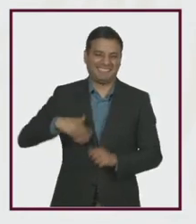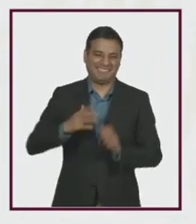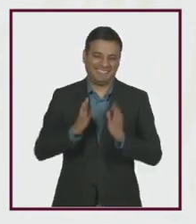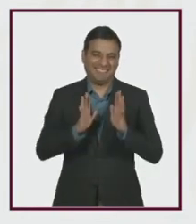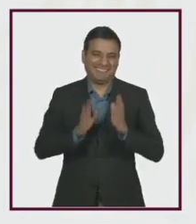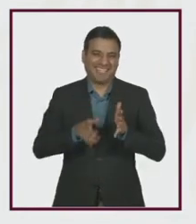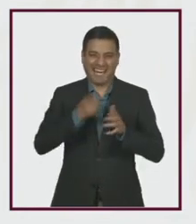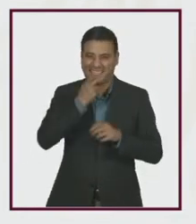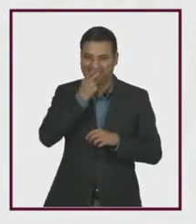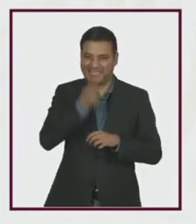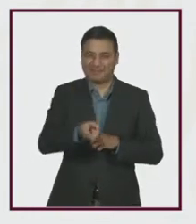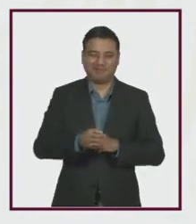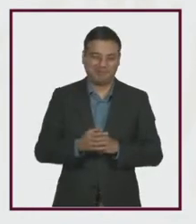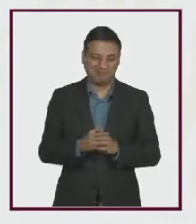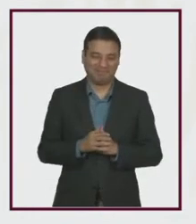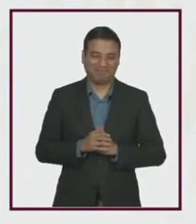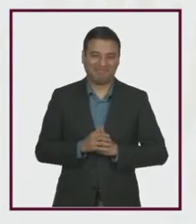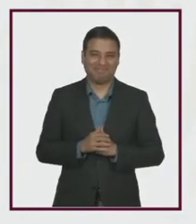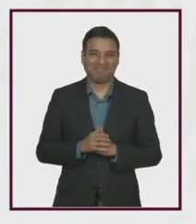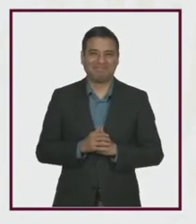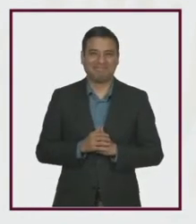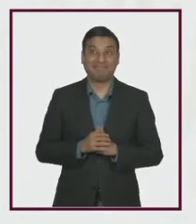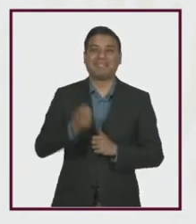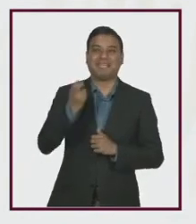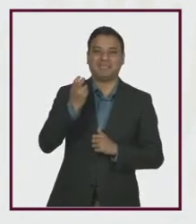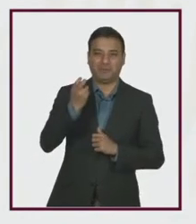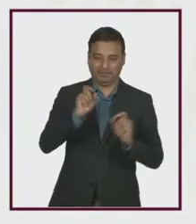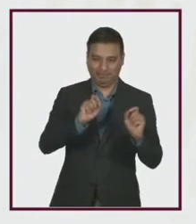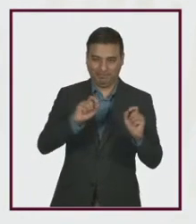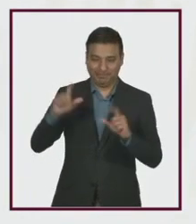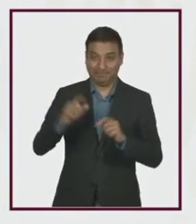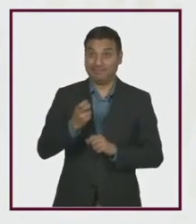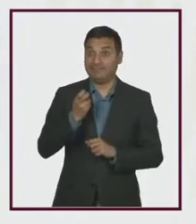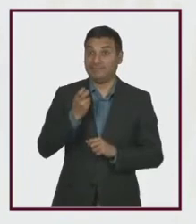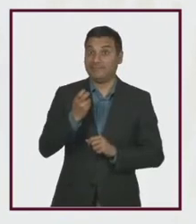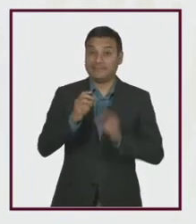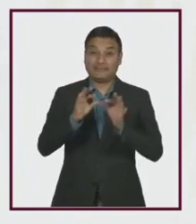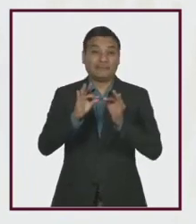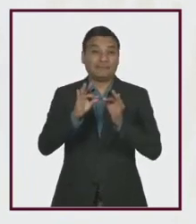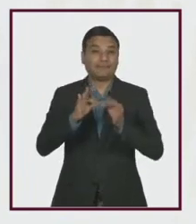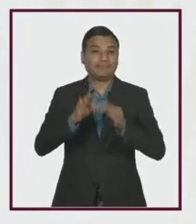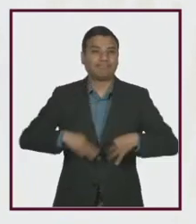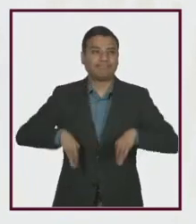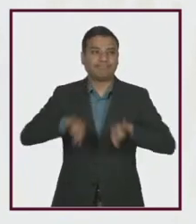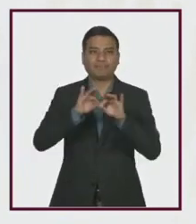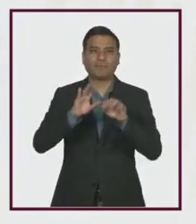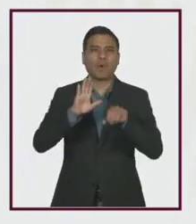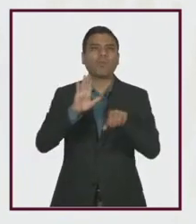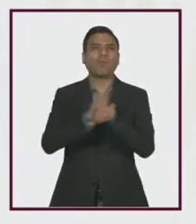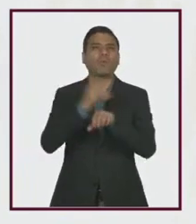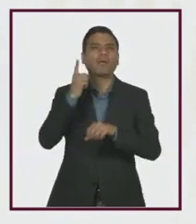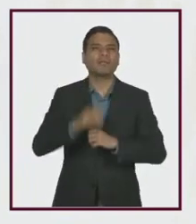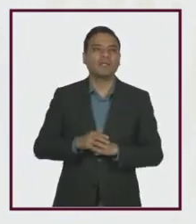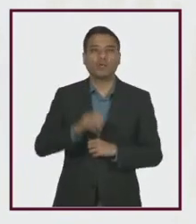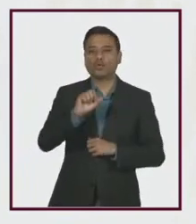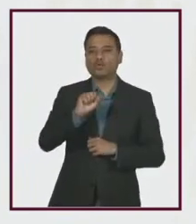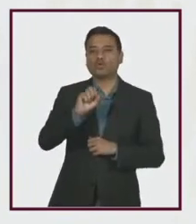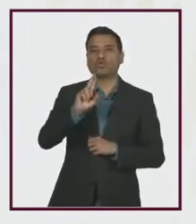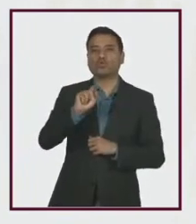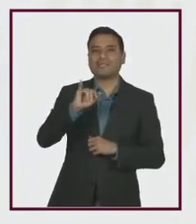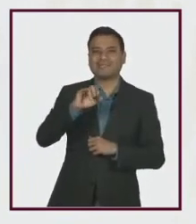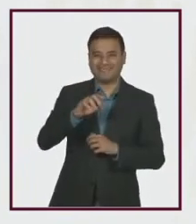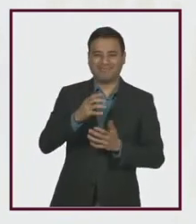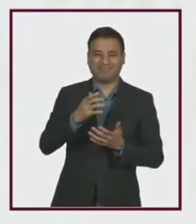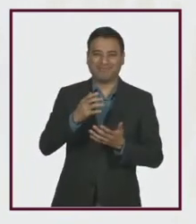mencionado. Sí, esto ya lo fui, Ahí estamos. y esto es importante El porque cerebro. exactamente, las sustancias psicoactivas o drogas, que es como todos